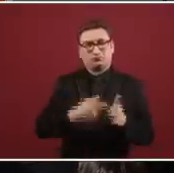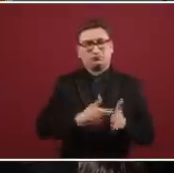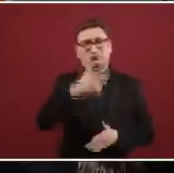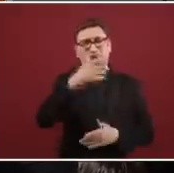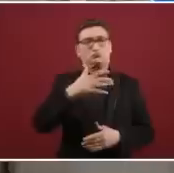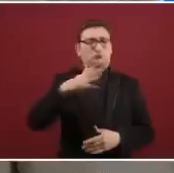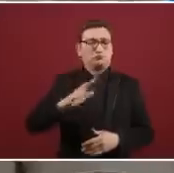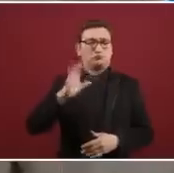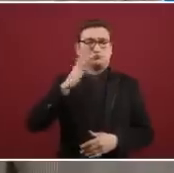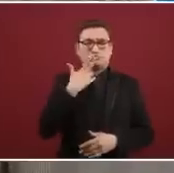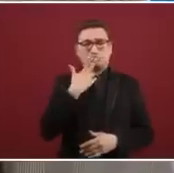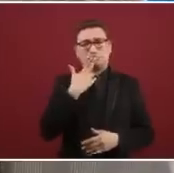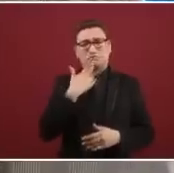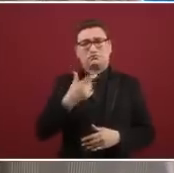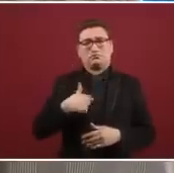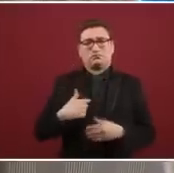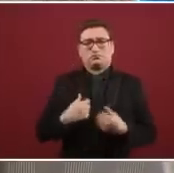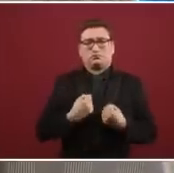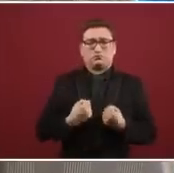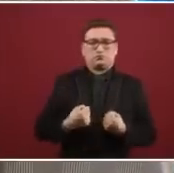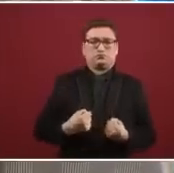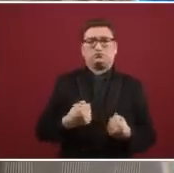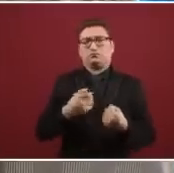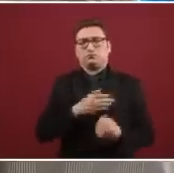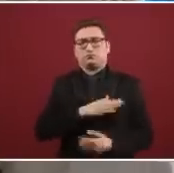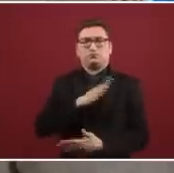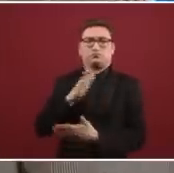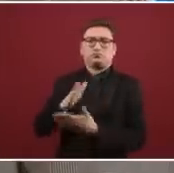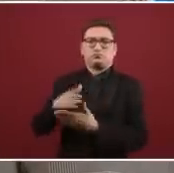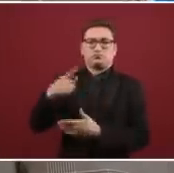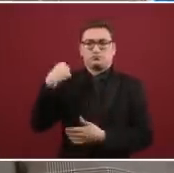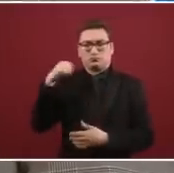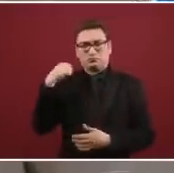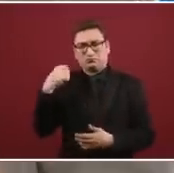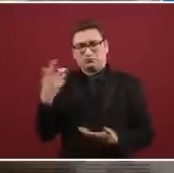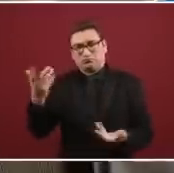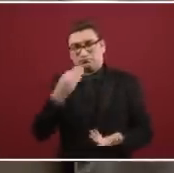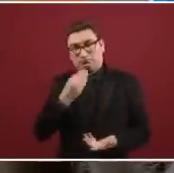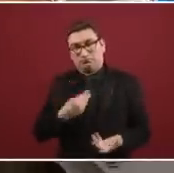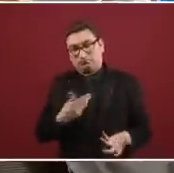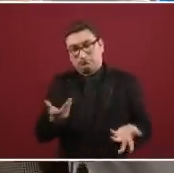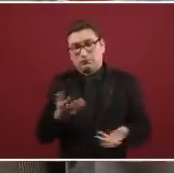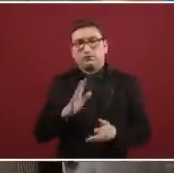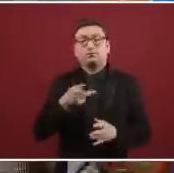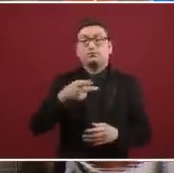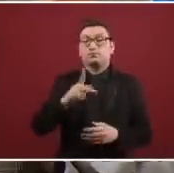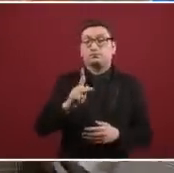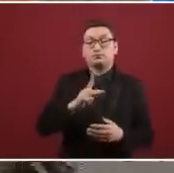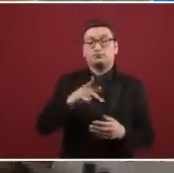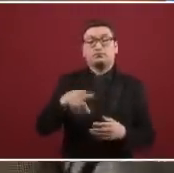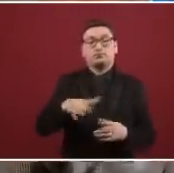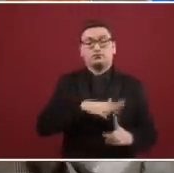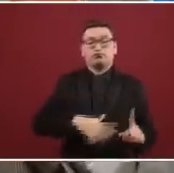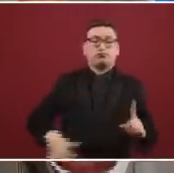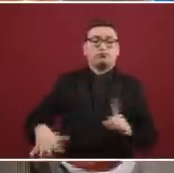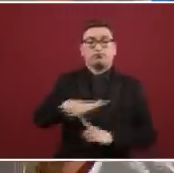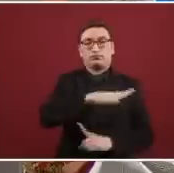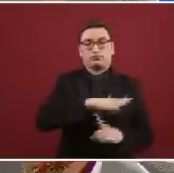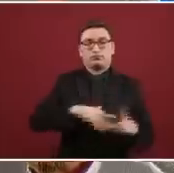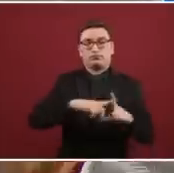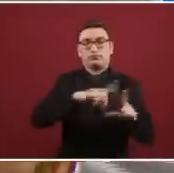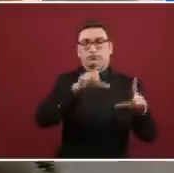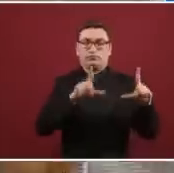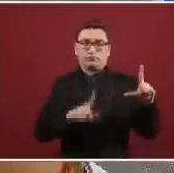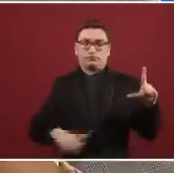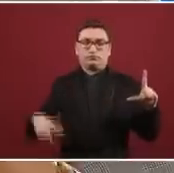Chihuahua. Pues ni modo que vaya yo a comprar a Tabasco gasolina. Pero esos son los referentes de los parámetros nacionales que